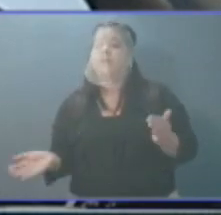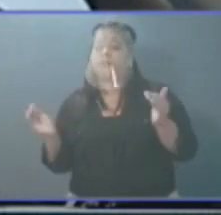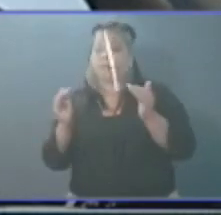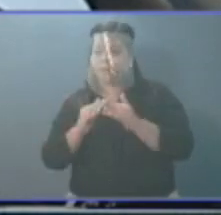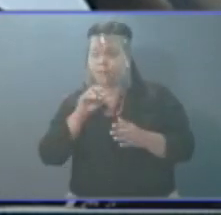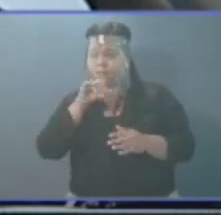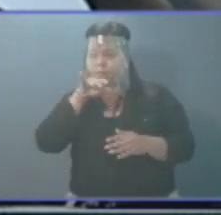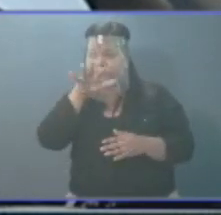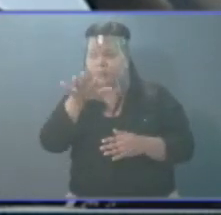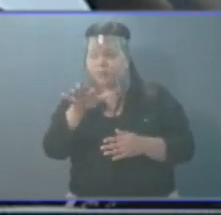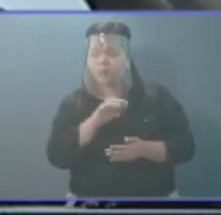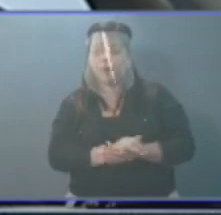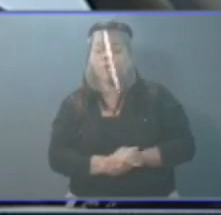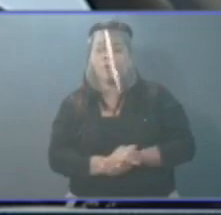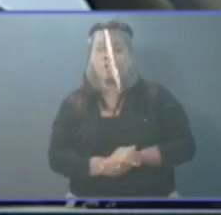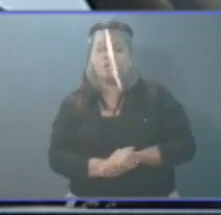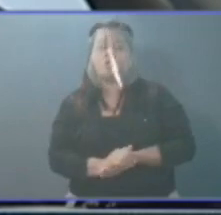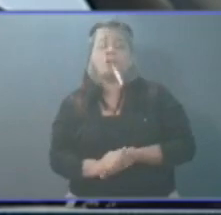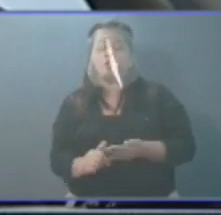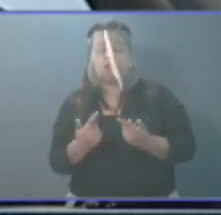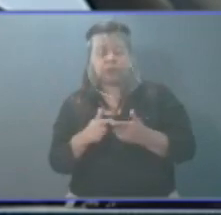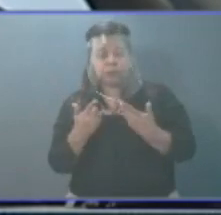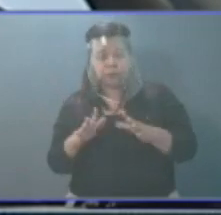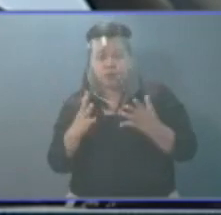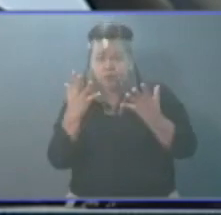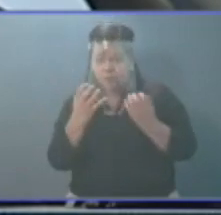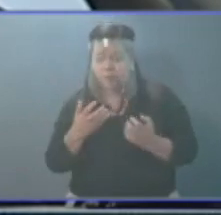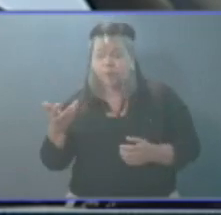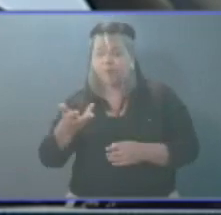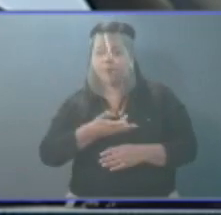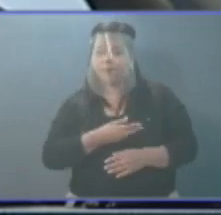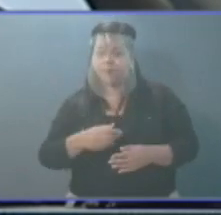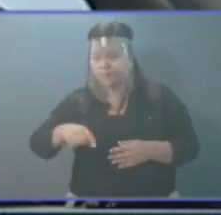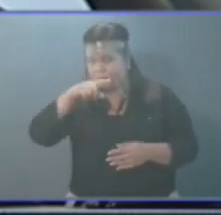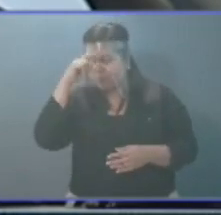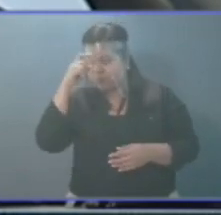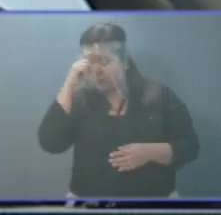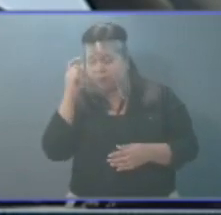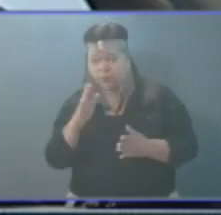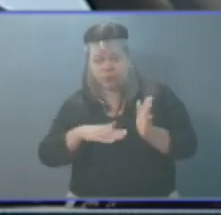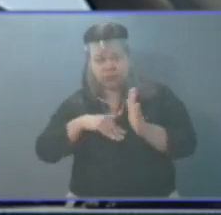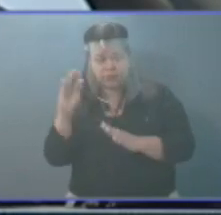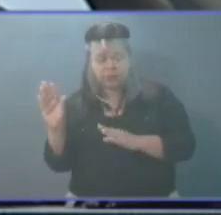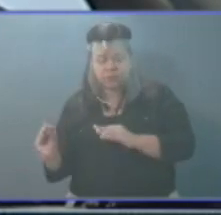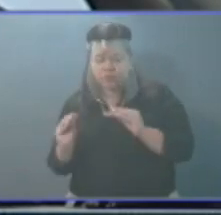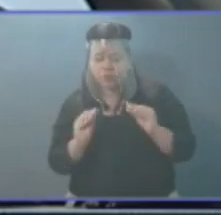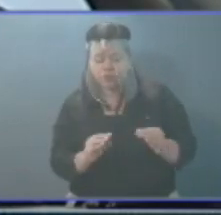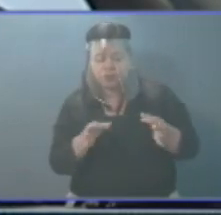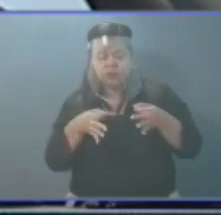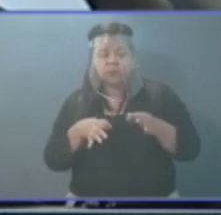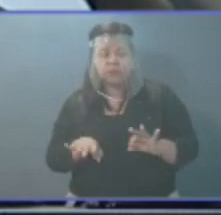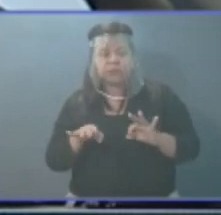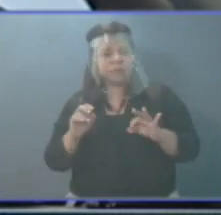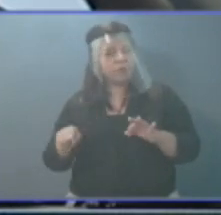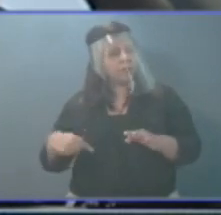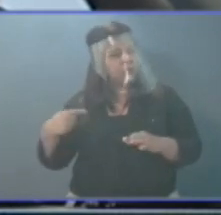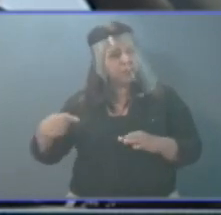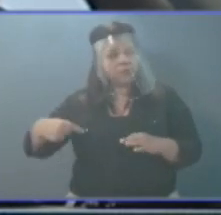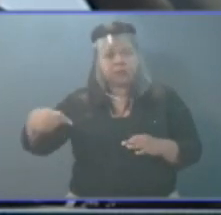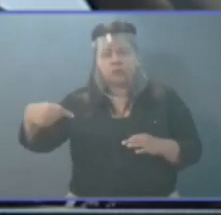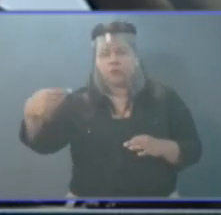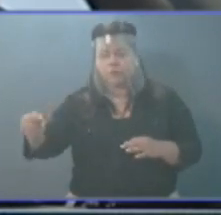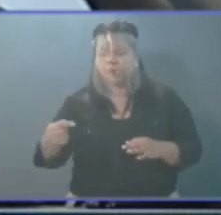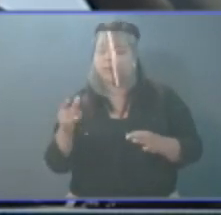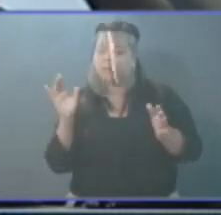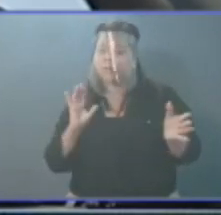menciona que la prevención demanda hábitos sanitarios aplicados permanentemente y estos se relacionan directamente